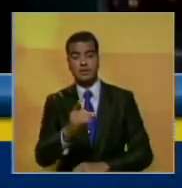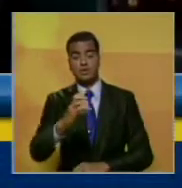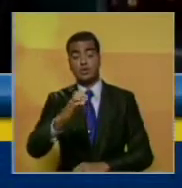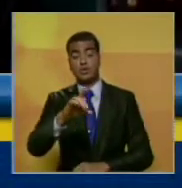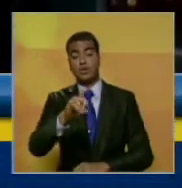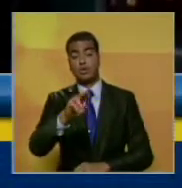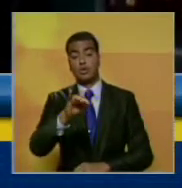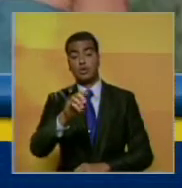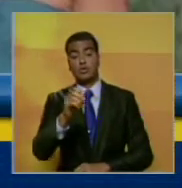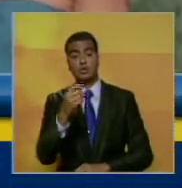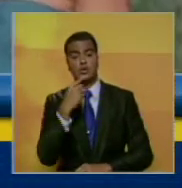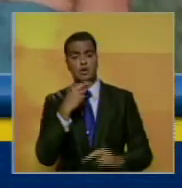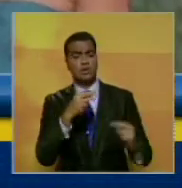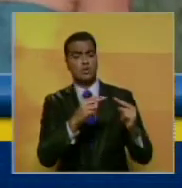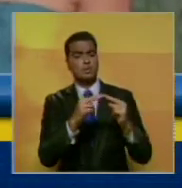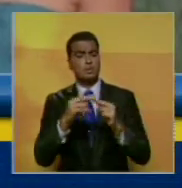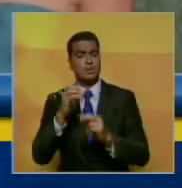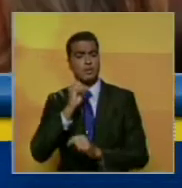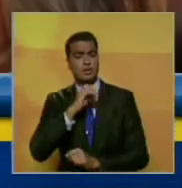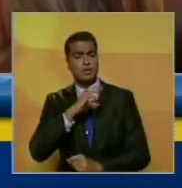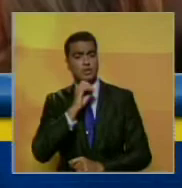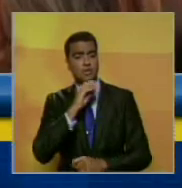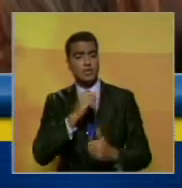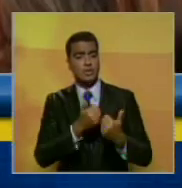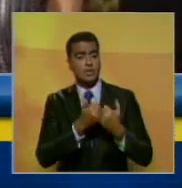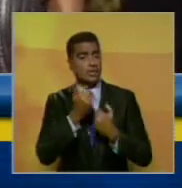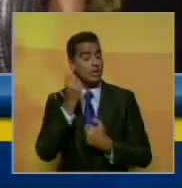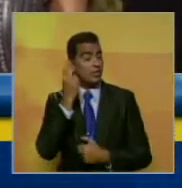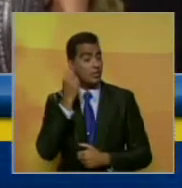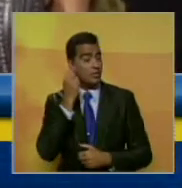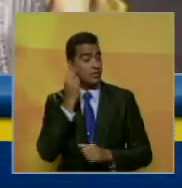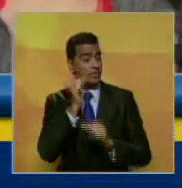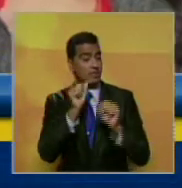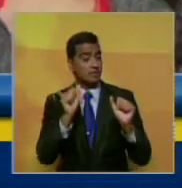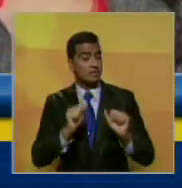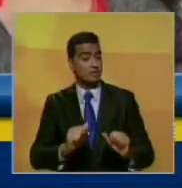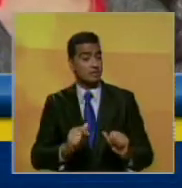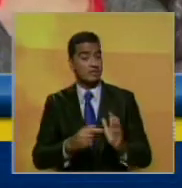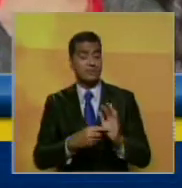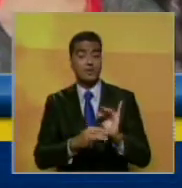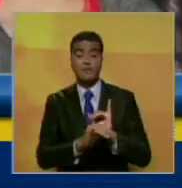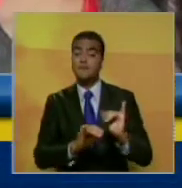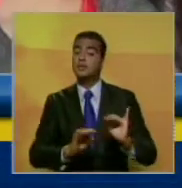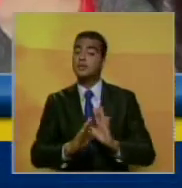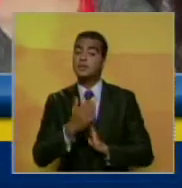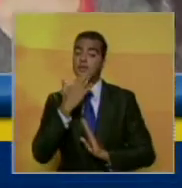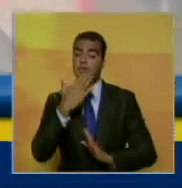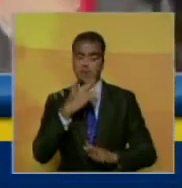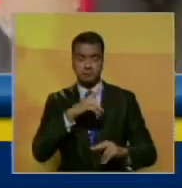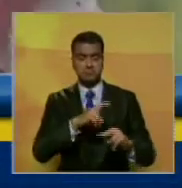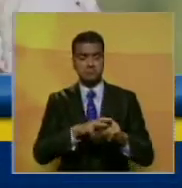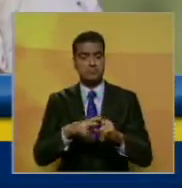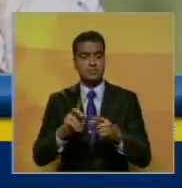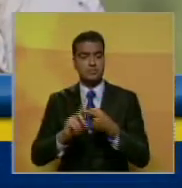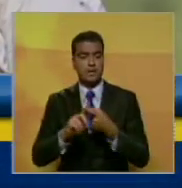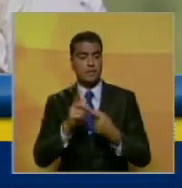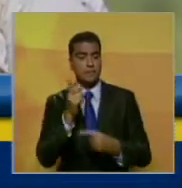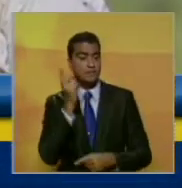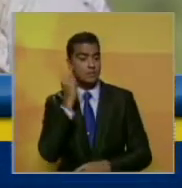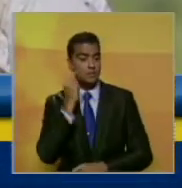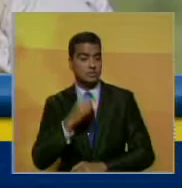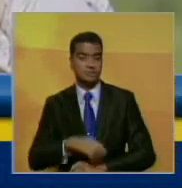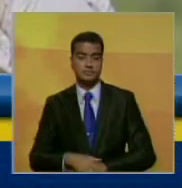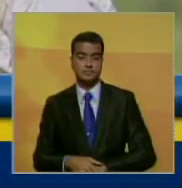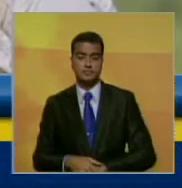52 años, quien es conocido por su historial de novias, modelos y actrices, finalmente decidió sentar cabeza con su pareja británica,